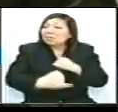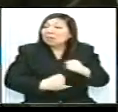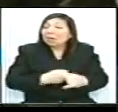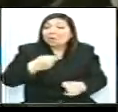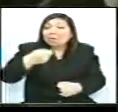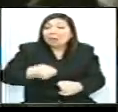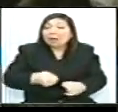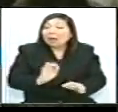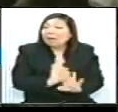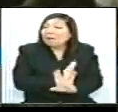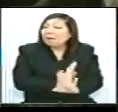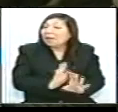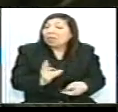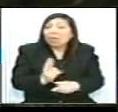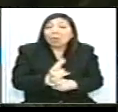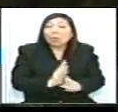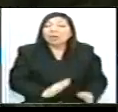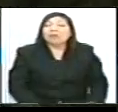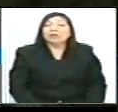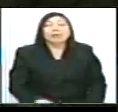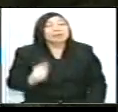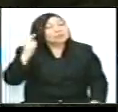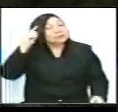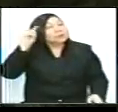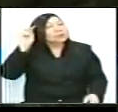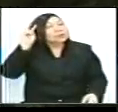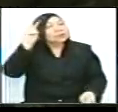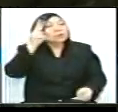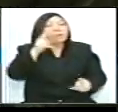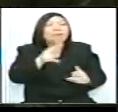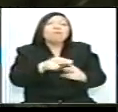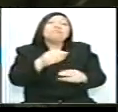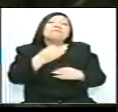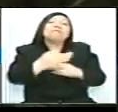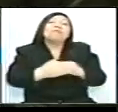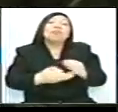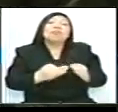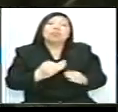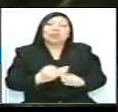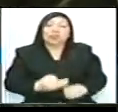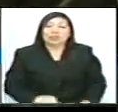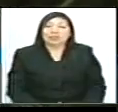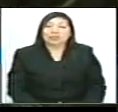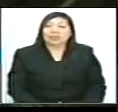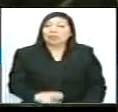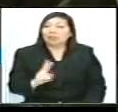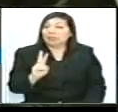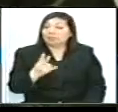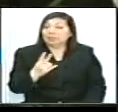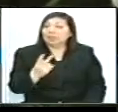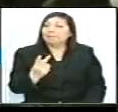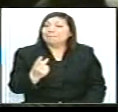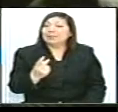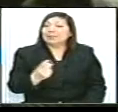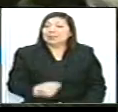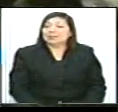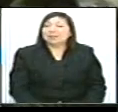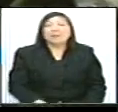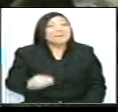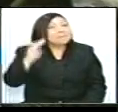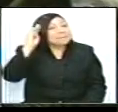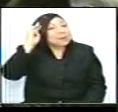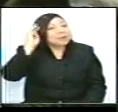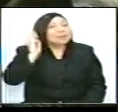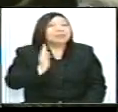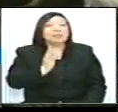internacional. ¿Cuál es la visión que tenemos de la región con miras al 2021? Madre de